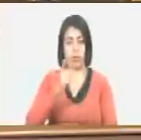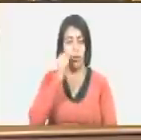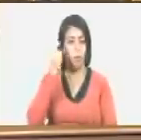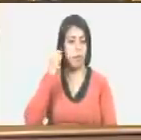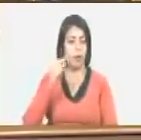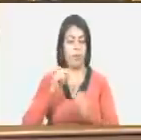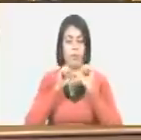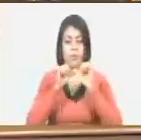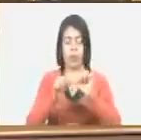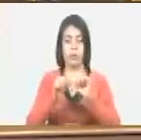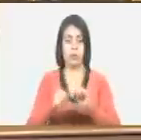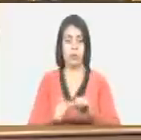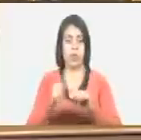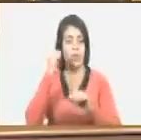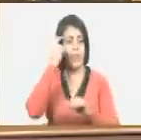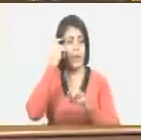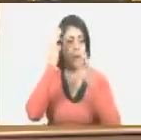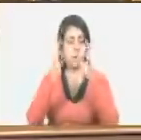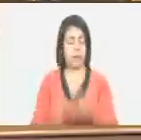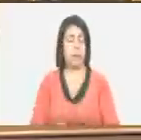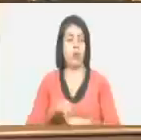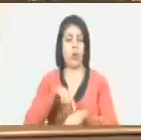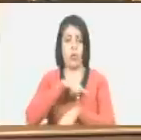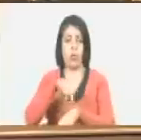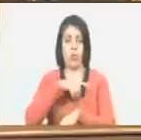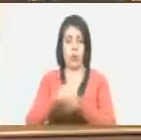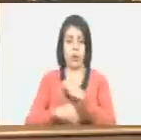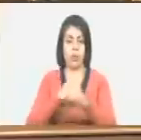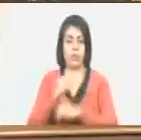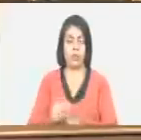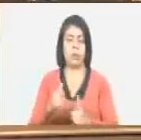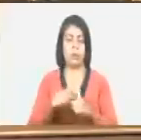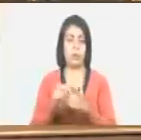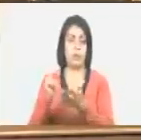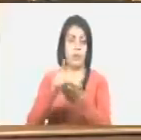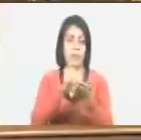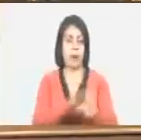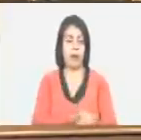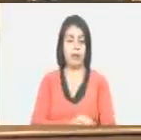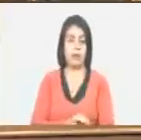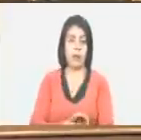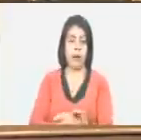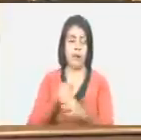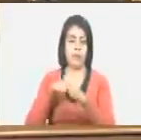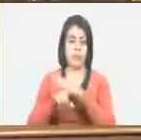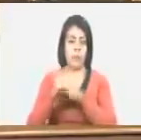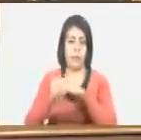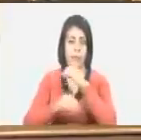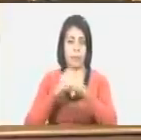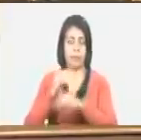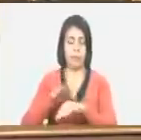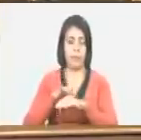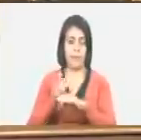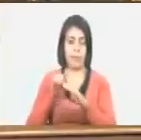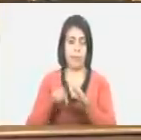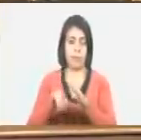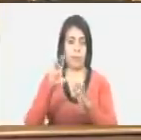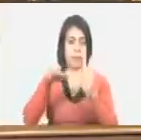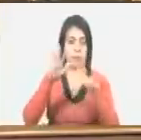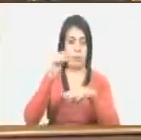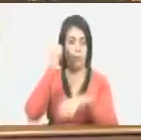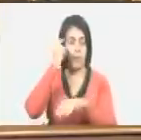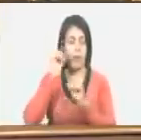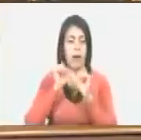fijará fecha y hora para la realización de la audiencia de fondo, que deberá efectuarse dentro de los 15